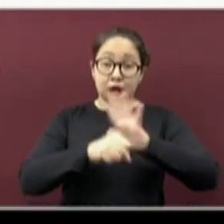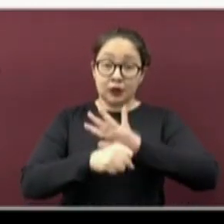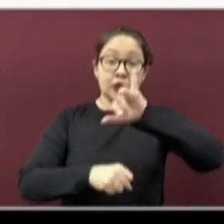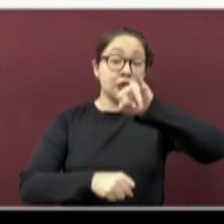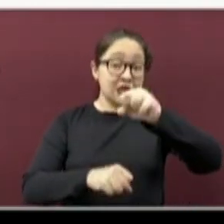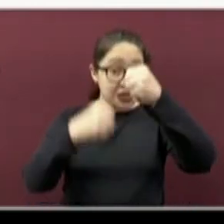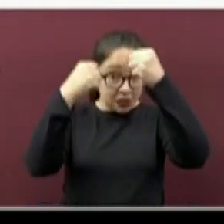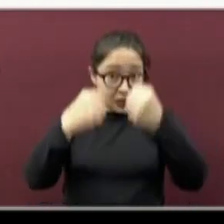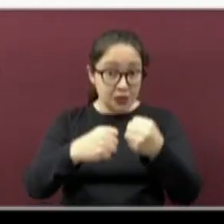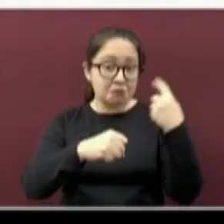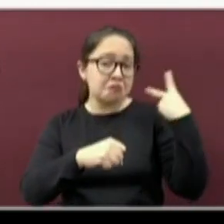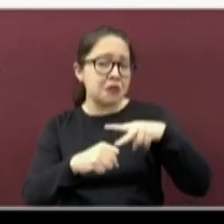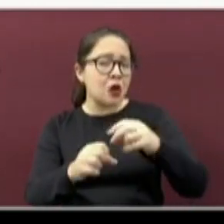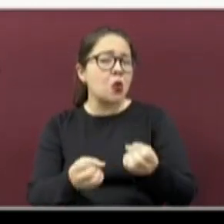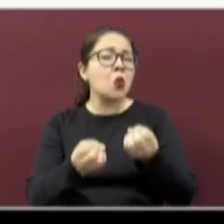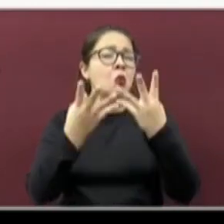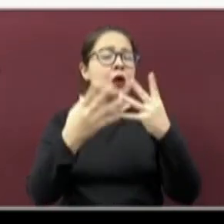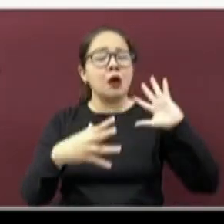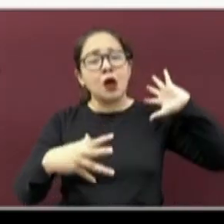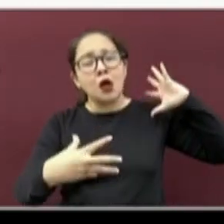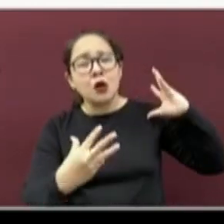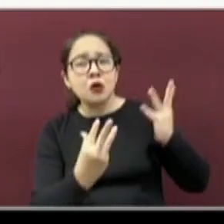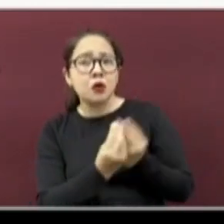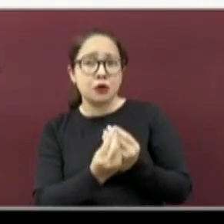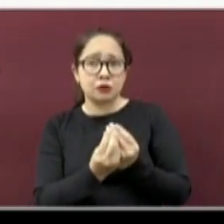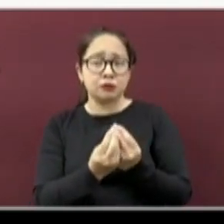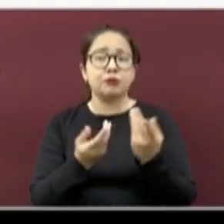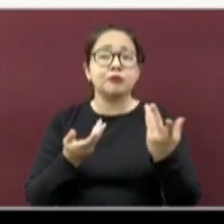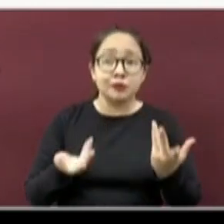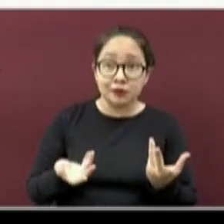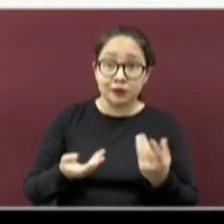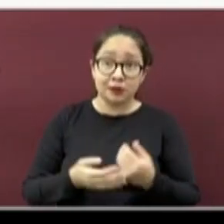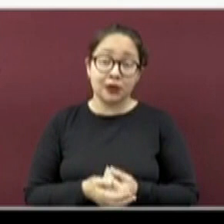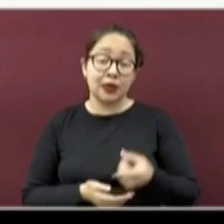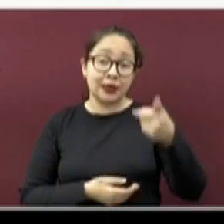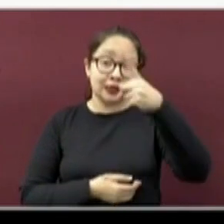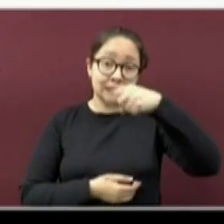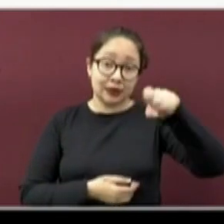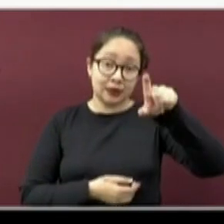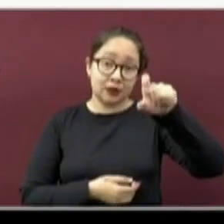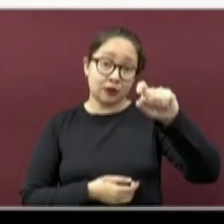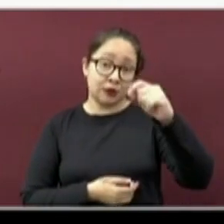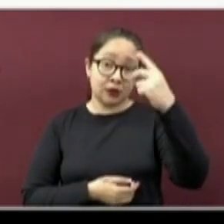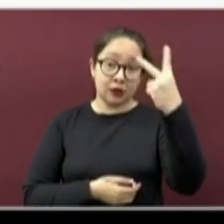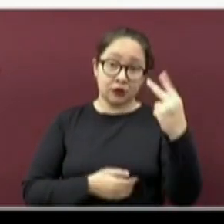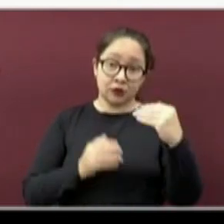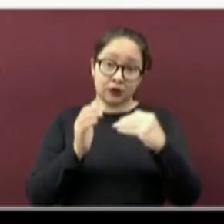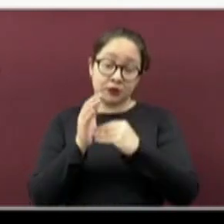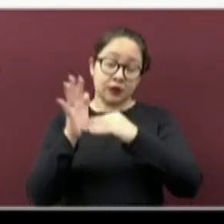positivo a las pruebas confirmatorias para el SARS-CoV-2, son